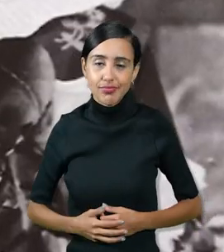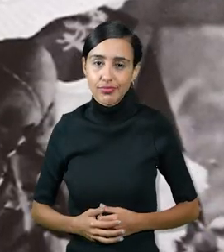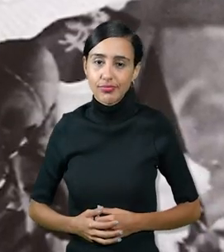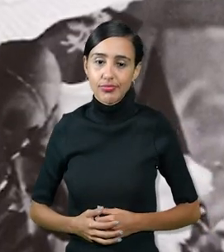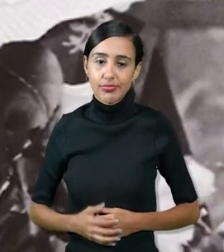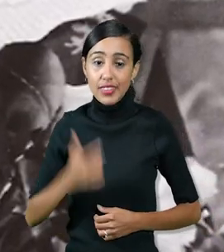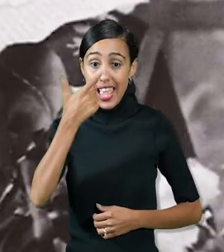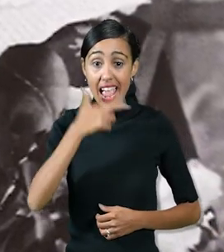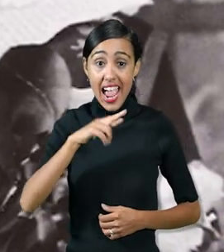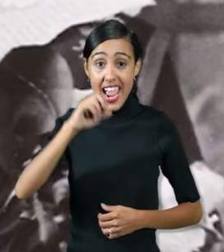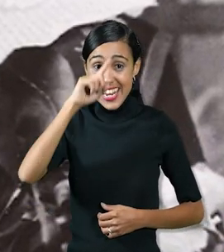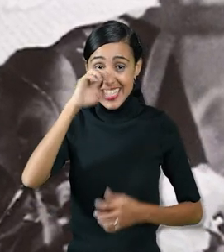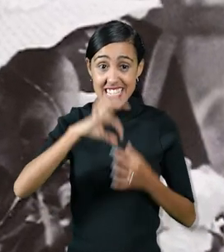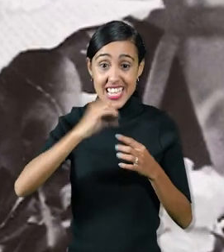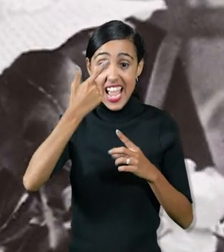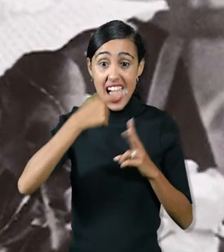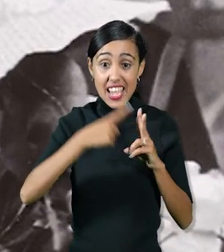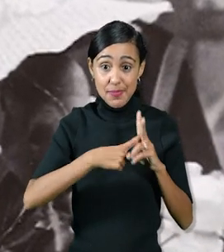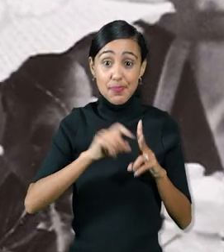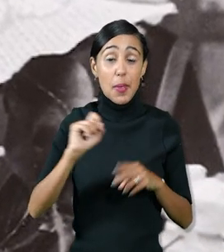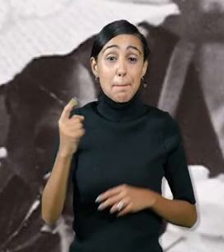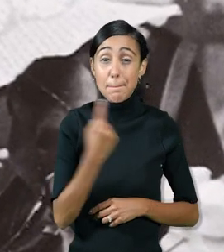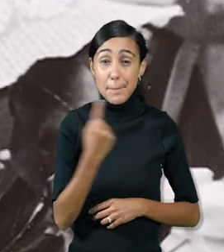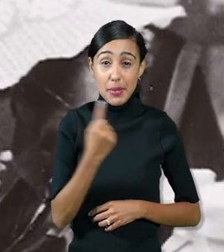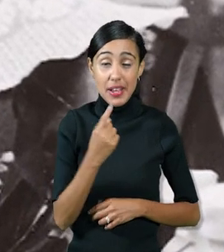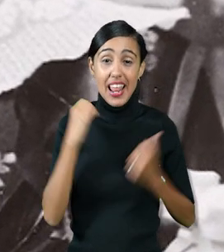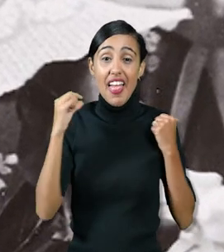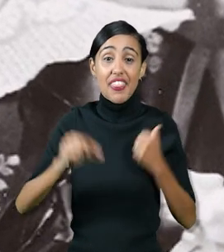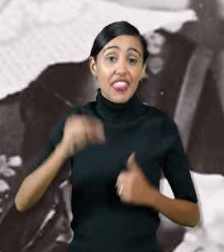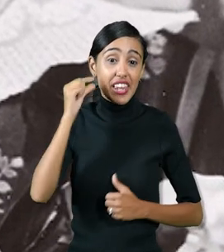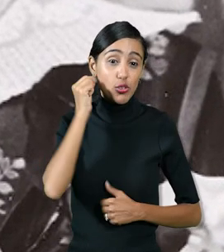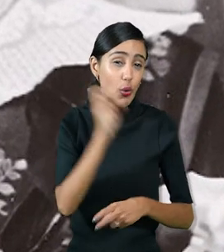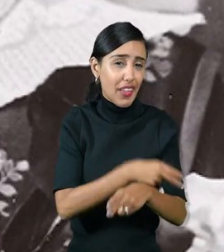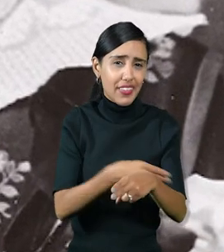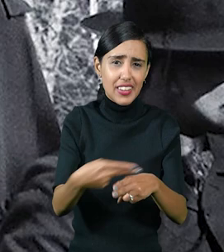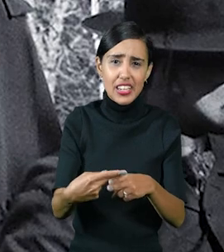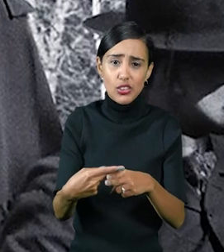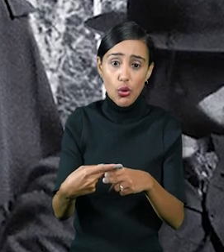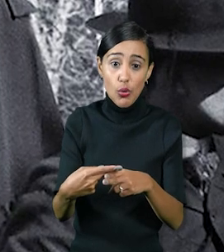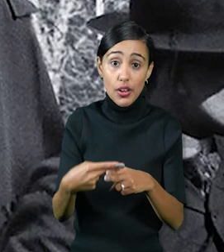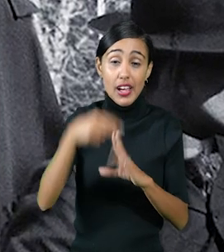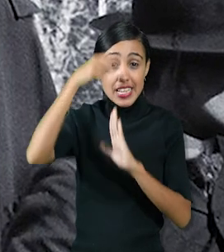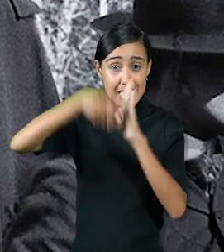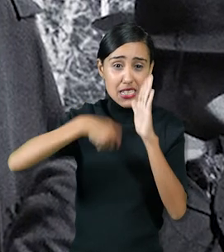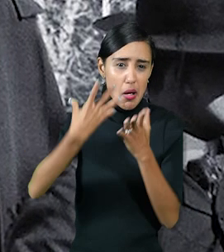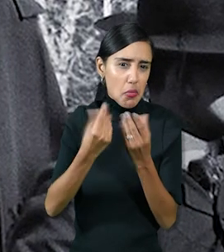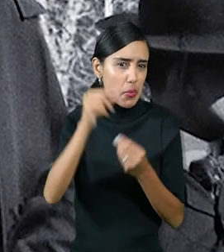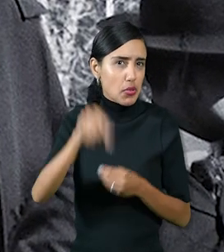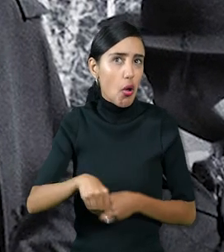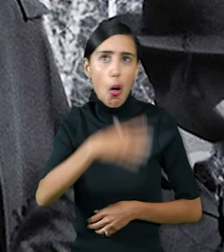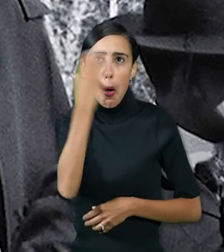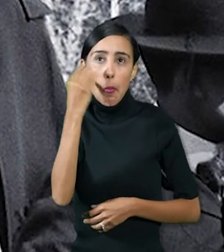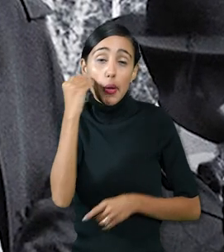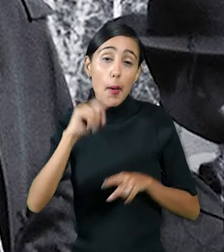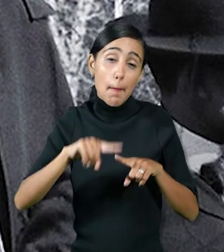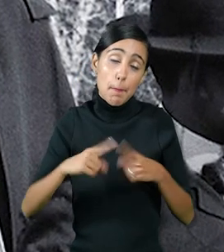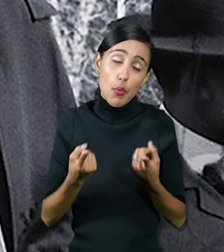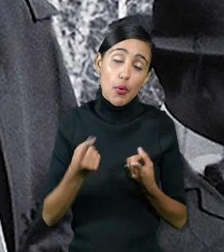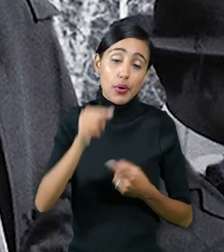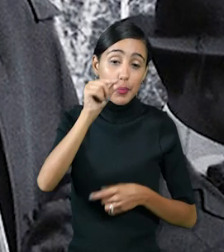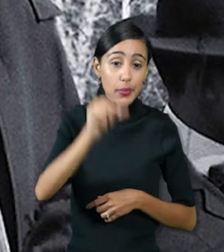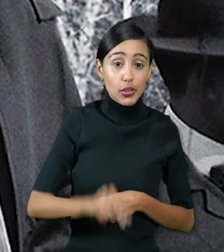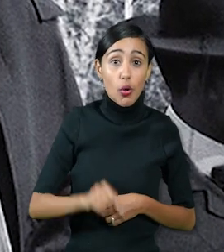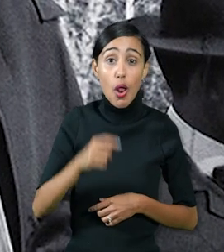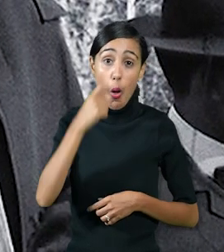Alice Guy se considera como la primera directora de la historia del cine, muchas veces olvidada a favor de otras figuras